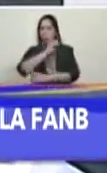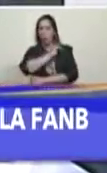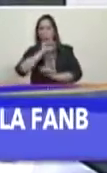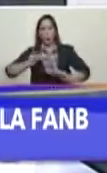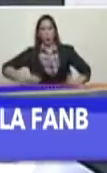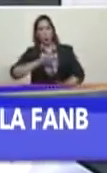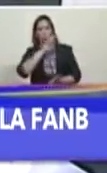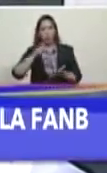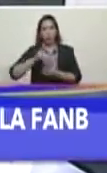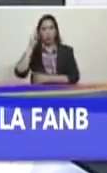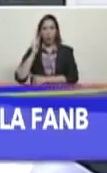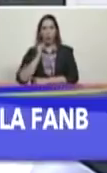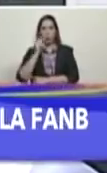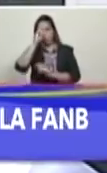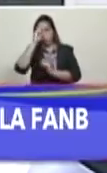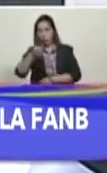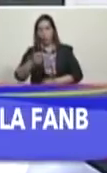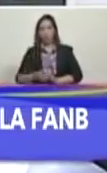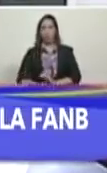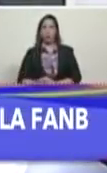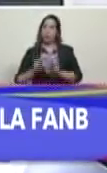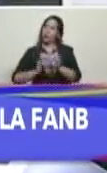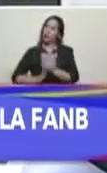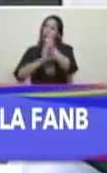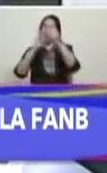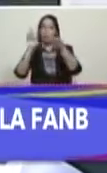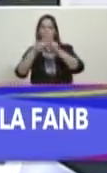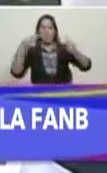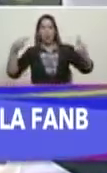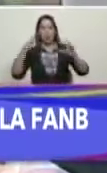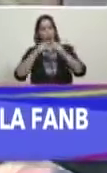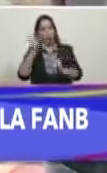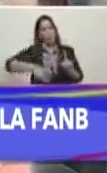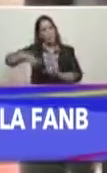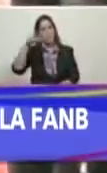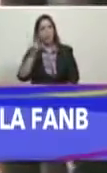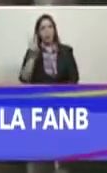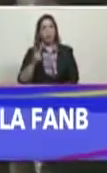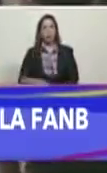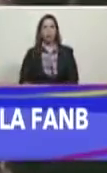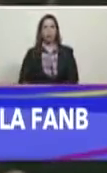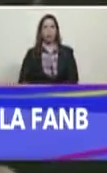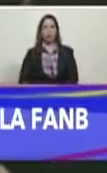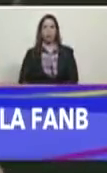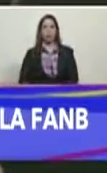Nacional Bolivariana, lideresas de la paz en todo el territorio venezolano.